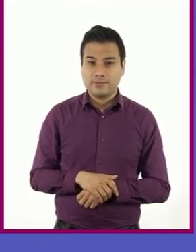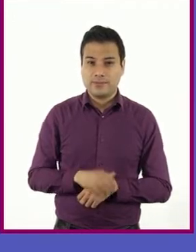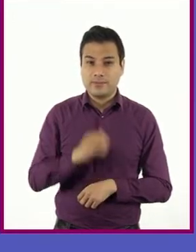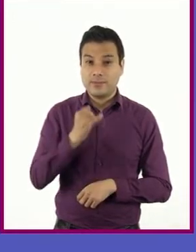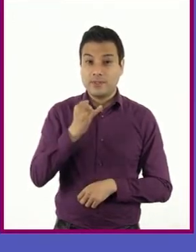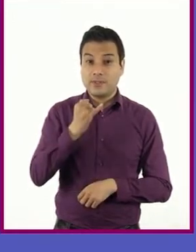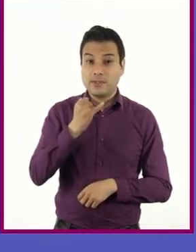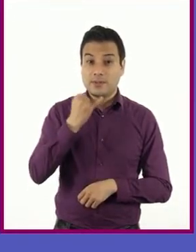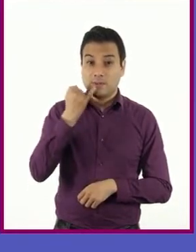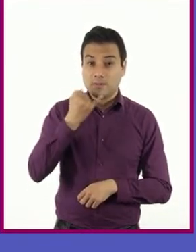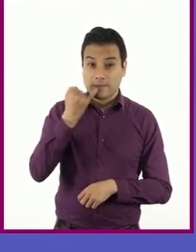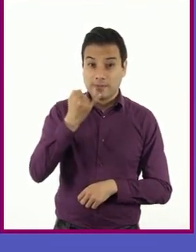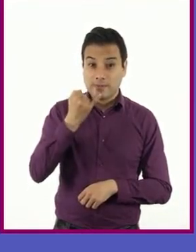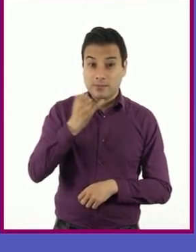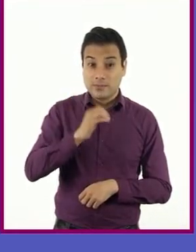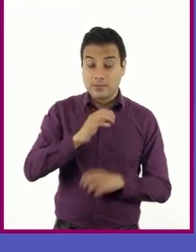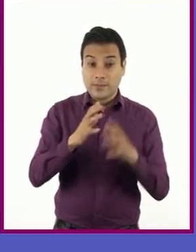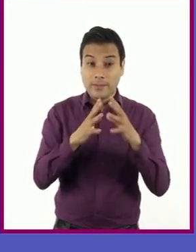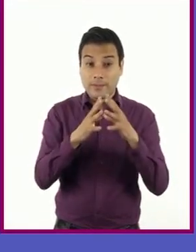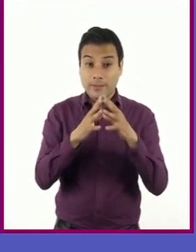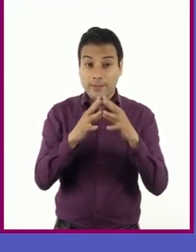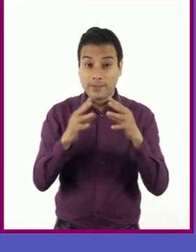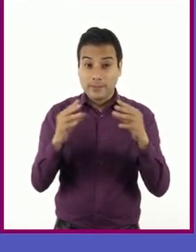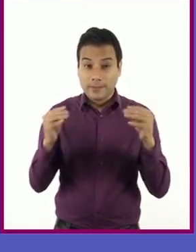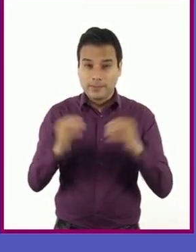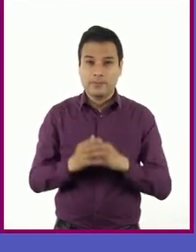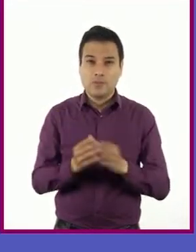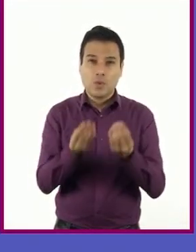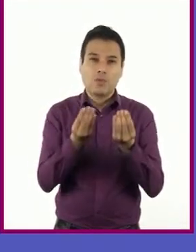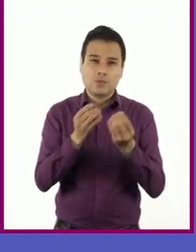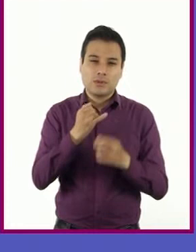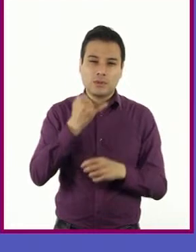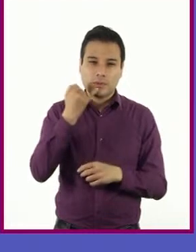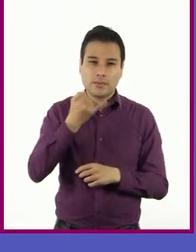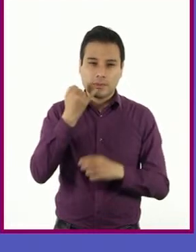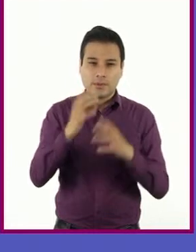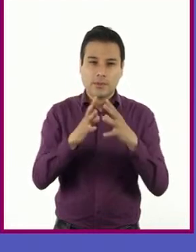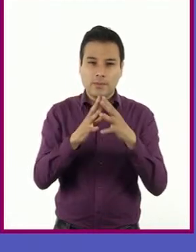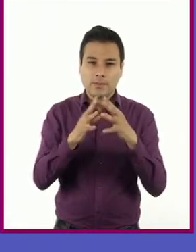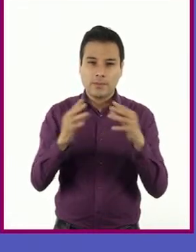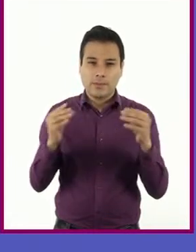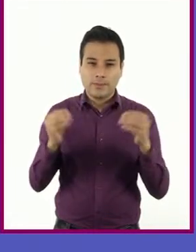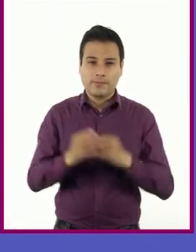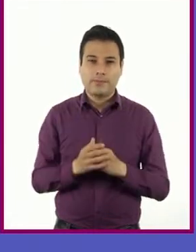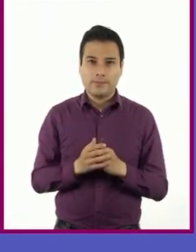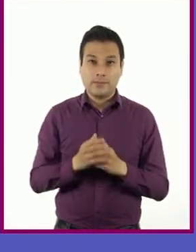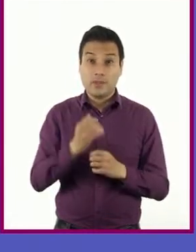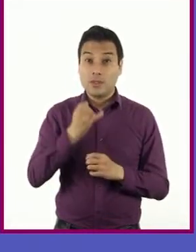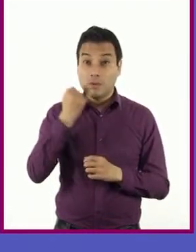Cuando muere una lengua, ya muchas han muerto y muchas pueden morir.